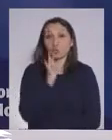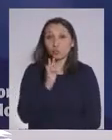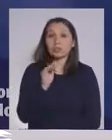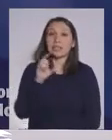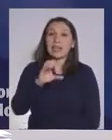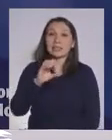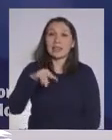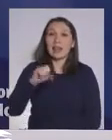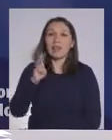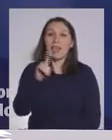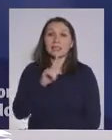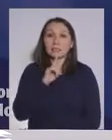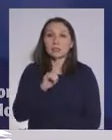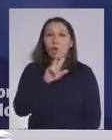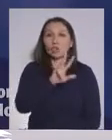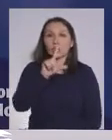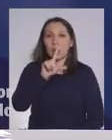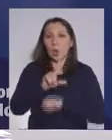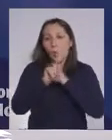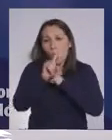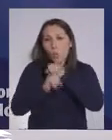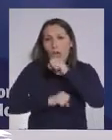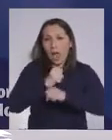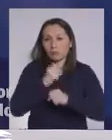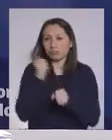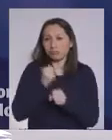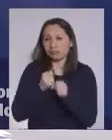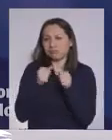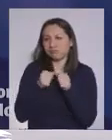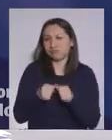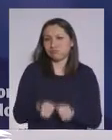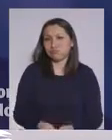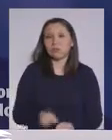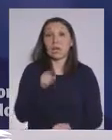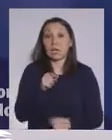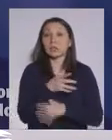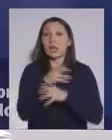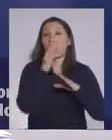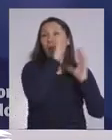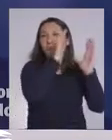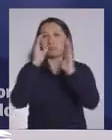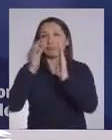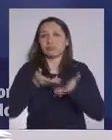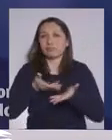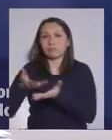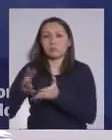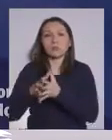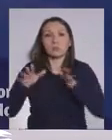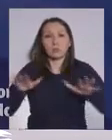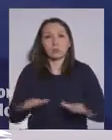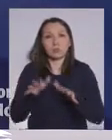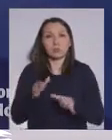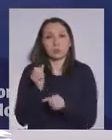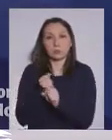la cenabast cumplen 81 años de trabajo y creo que la cenabast ha hecho un enorme esfuerzo para